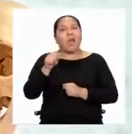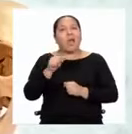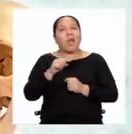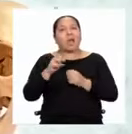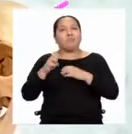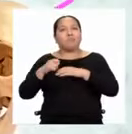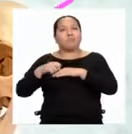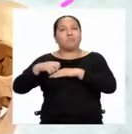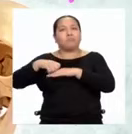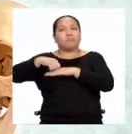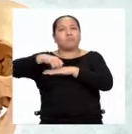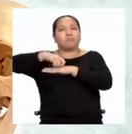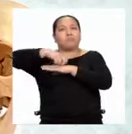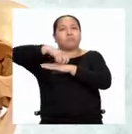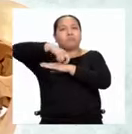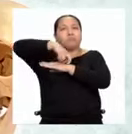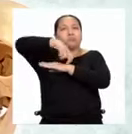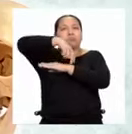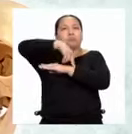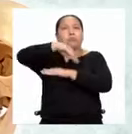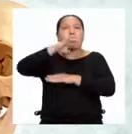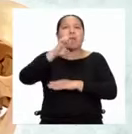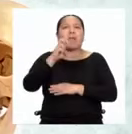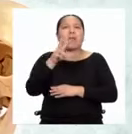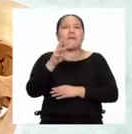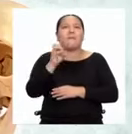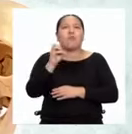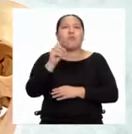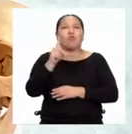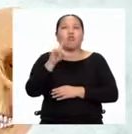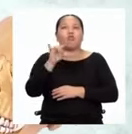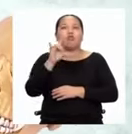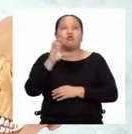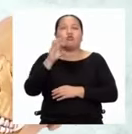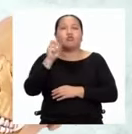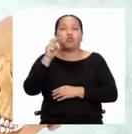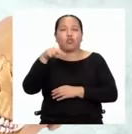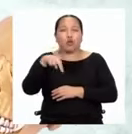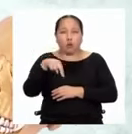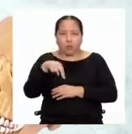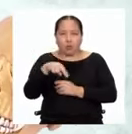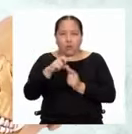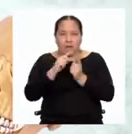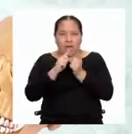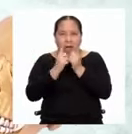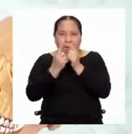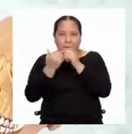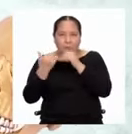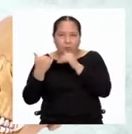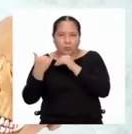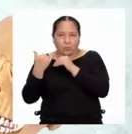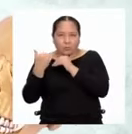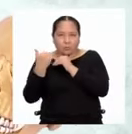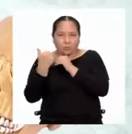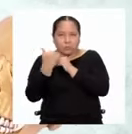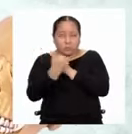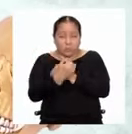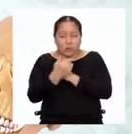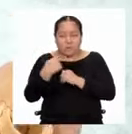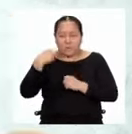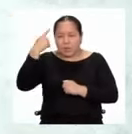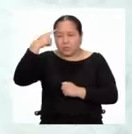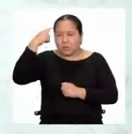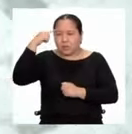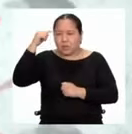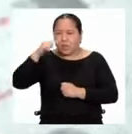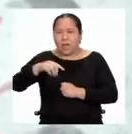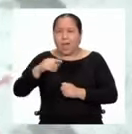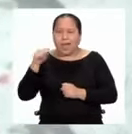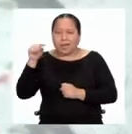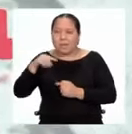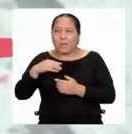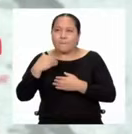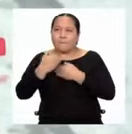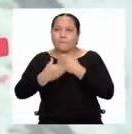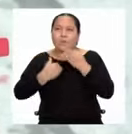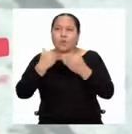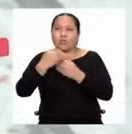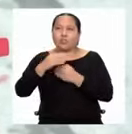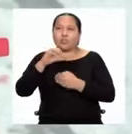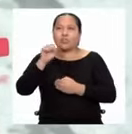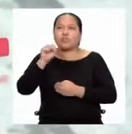evolucionado gradualmente a partir de ancestros comunes. Llegó a creer que las especies sobrevivieron a través de un proceso